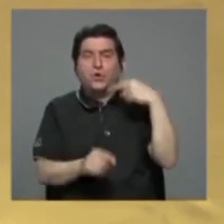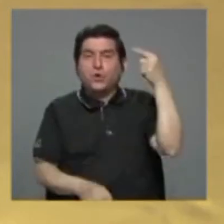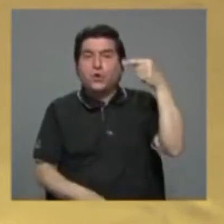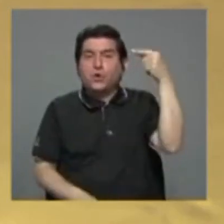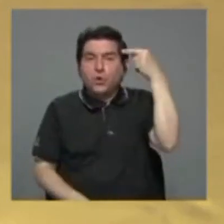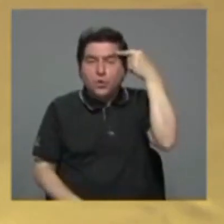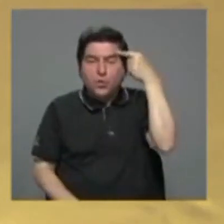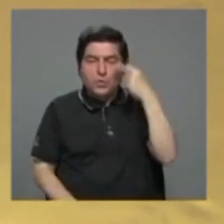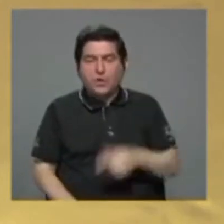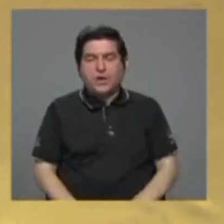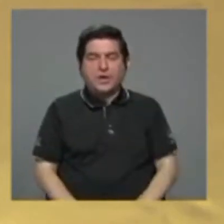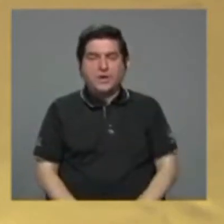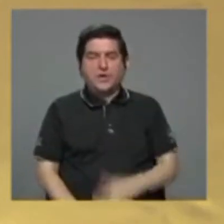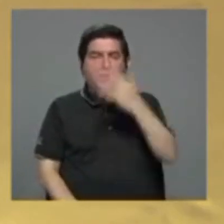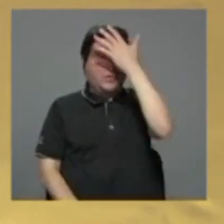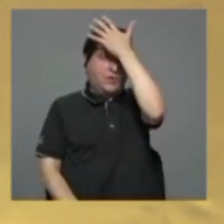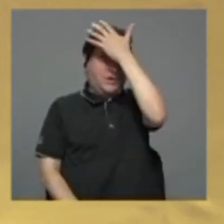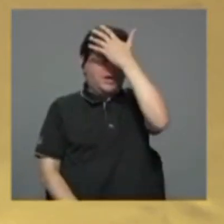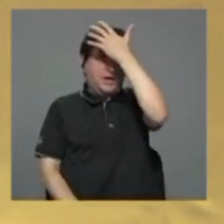gobierno de